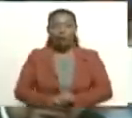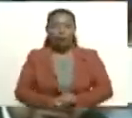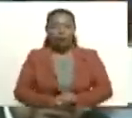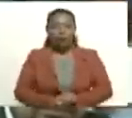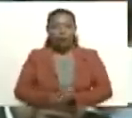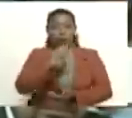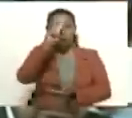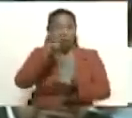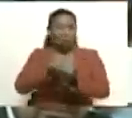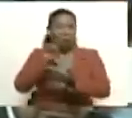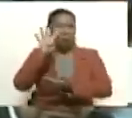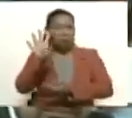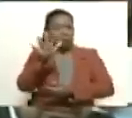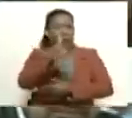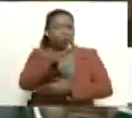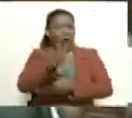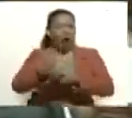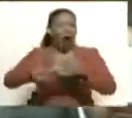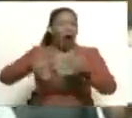2004 al